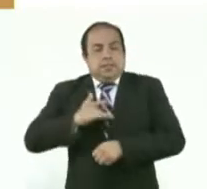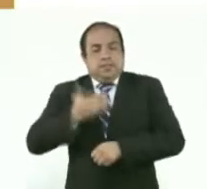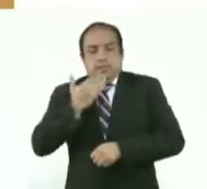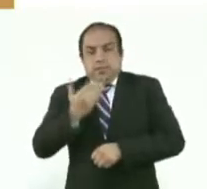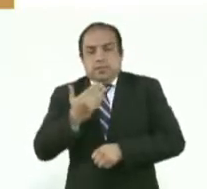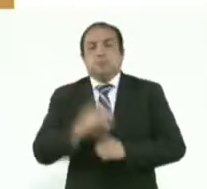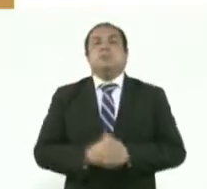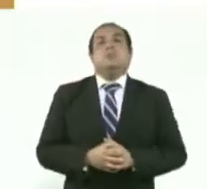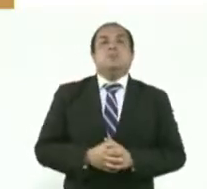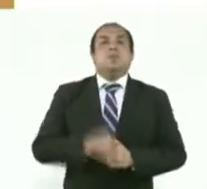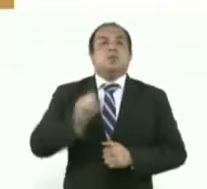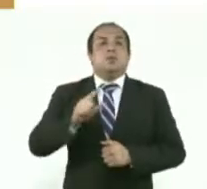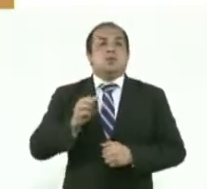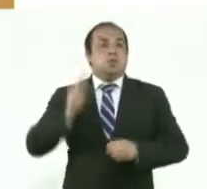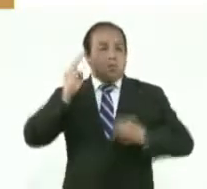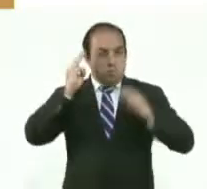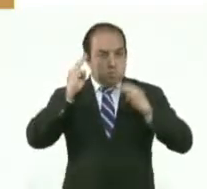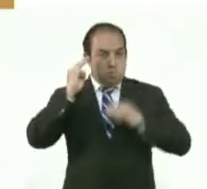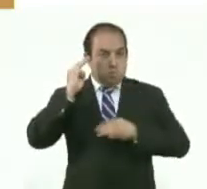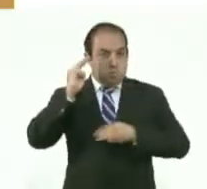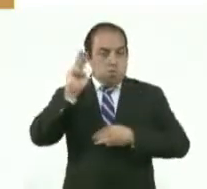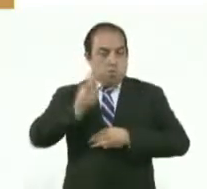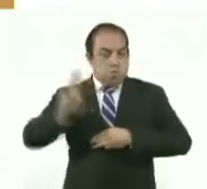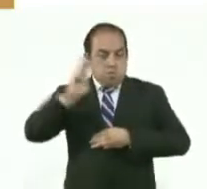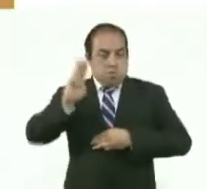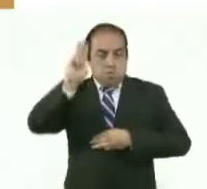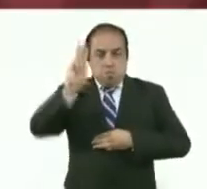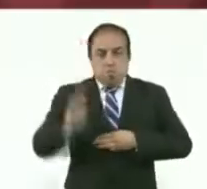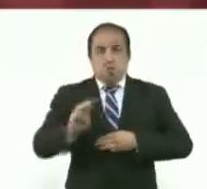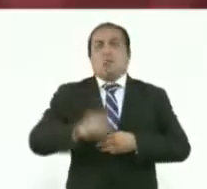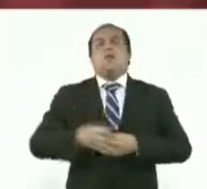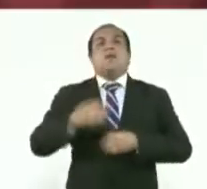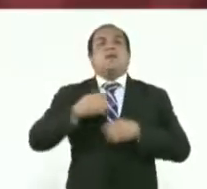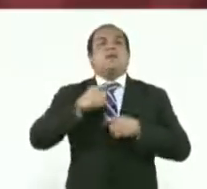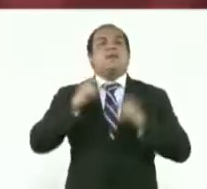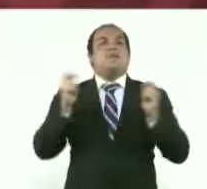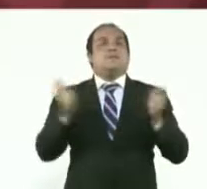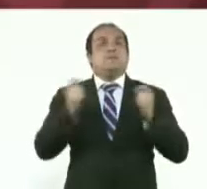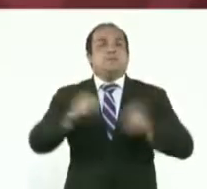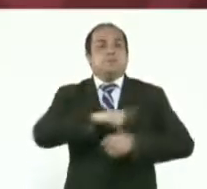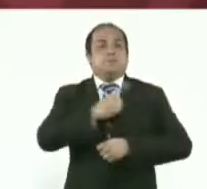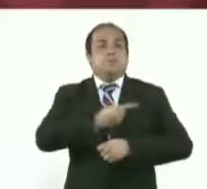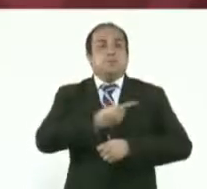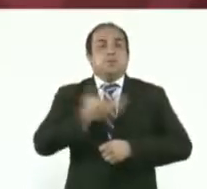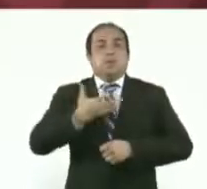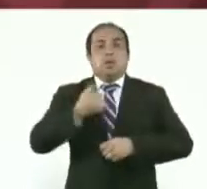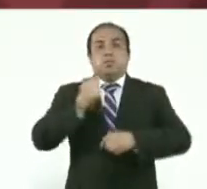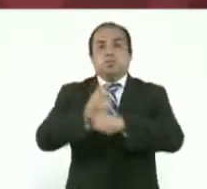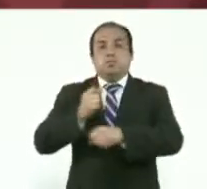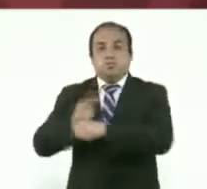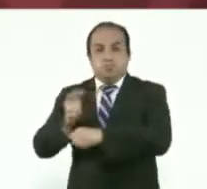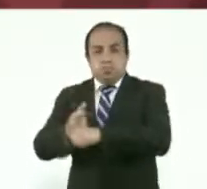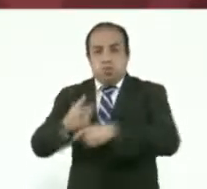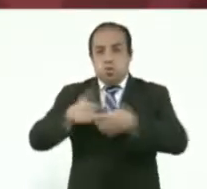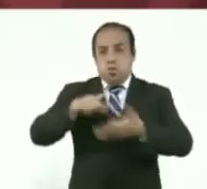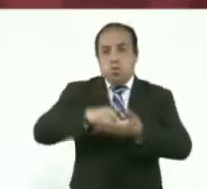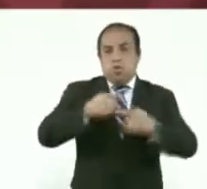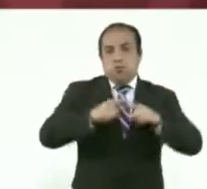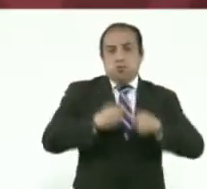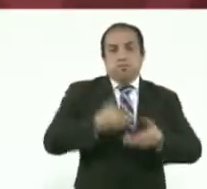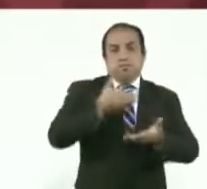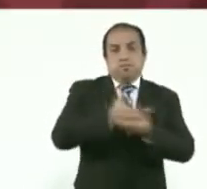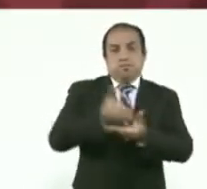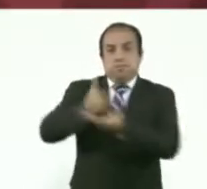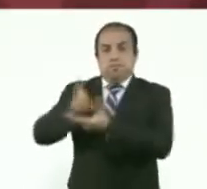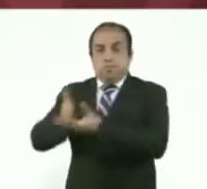los miércoles de ferias de la salud. Entonces estamos llevando esta detección a distintos sitios, además de